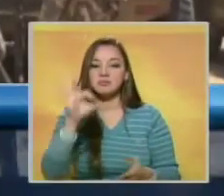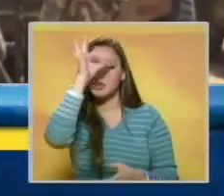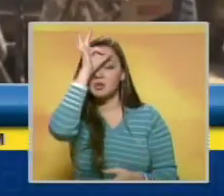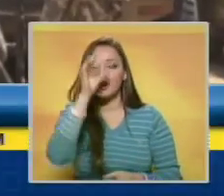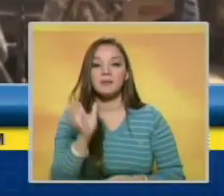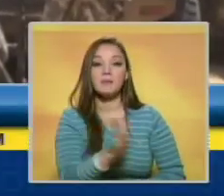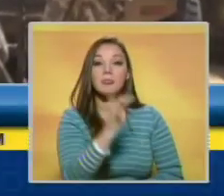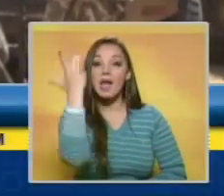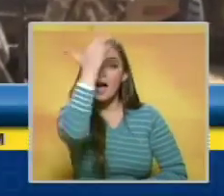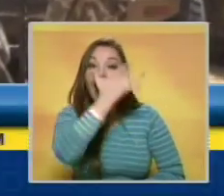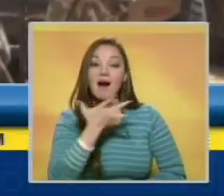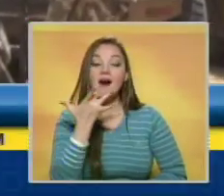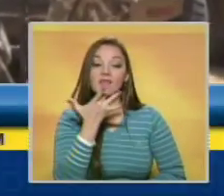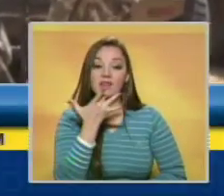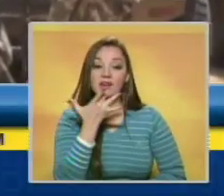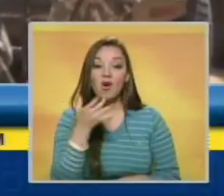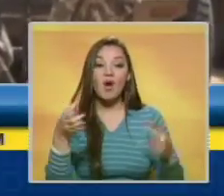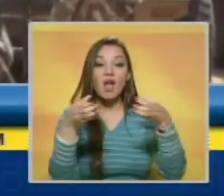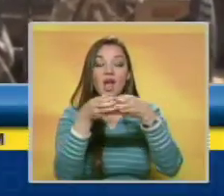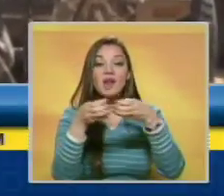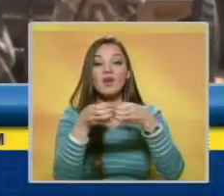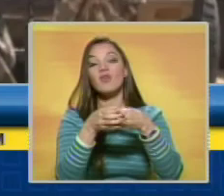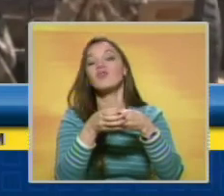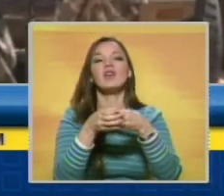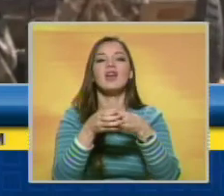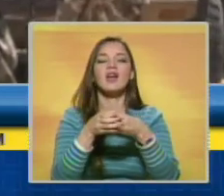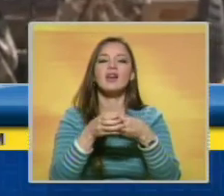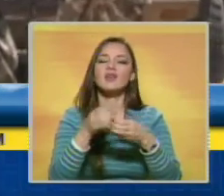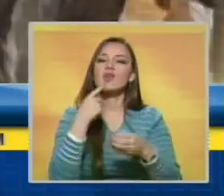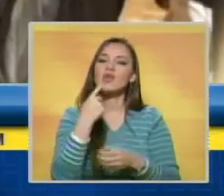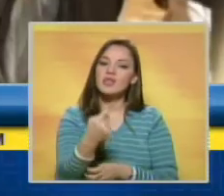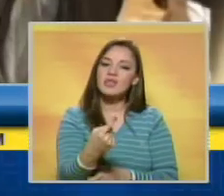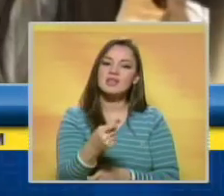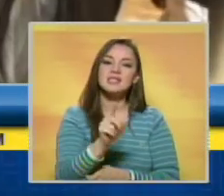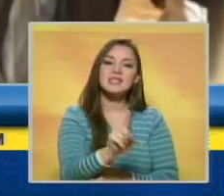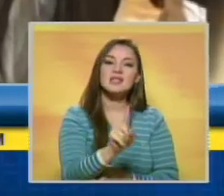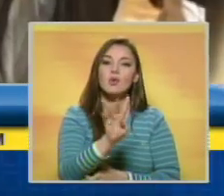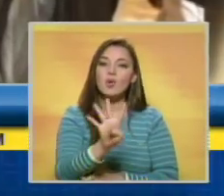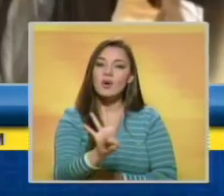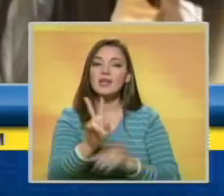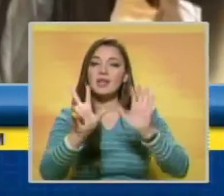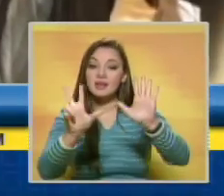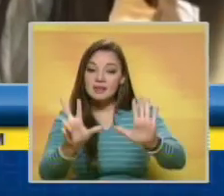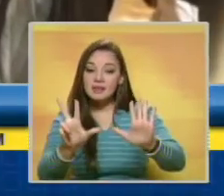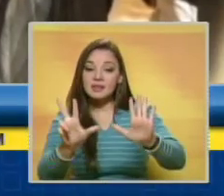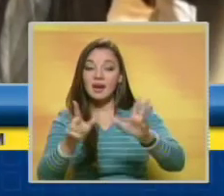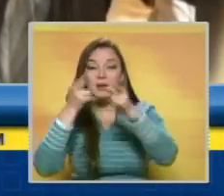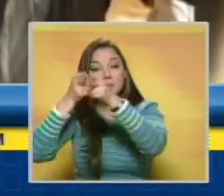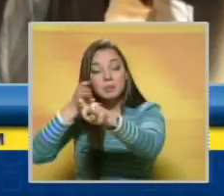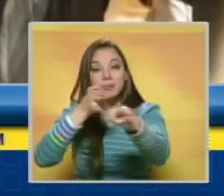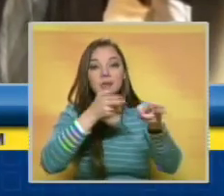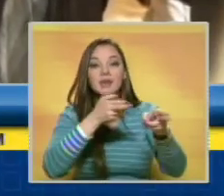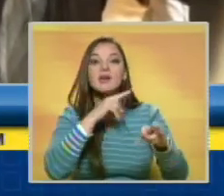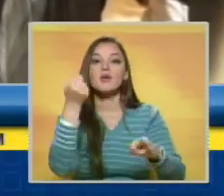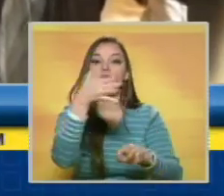En África, el gobierno camerunés informó que 143 terroristas y un soldado murieron en el ataque del grupo